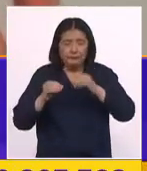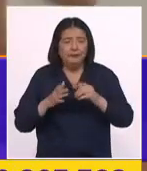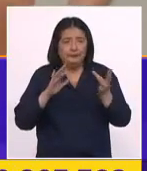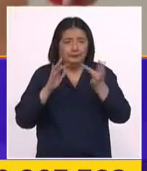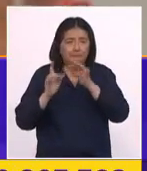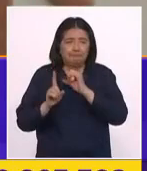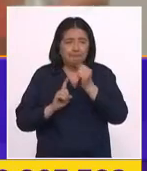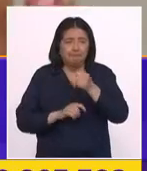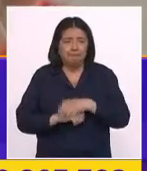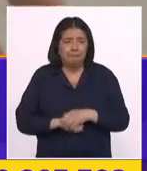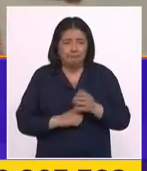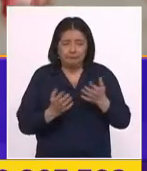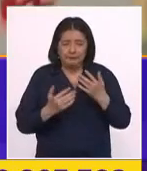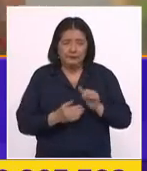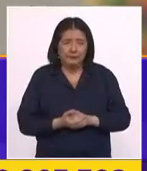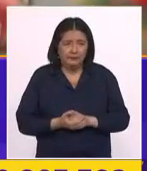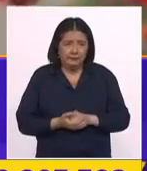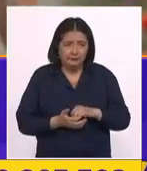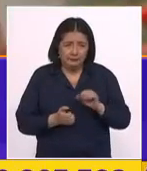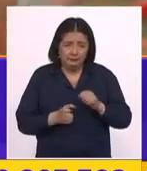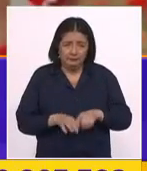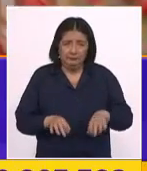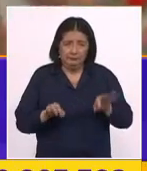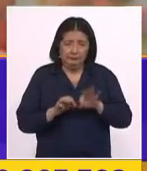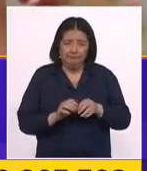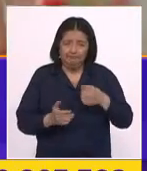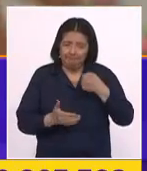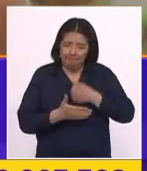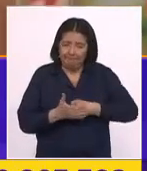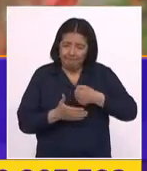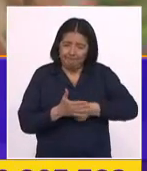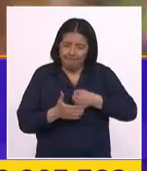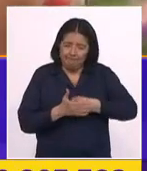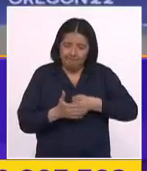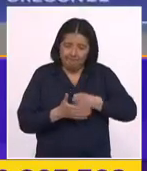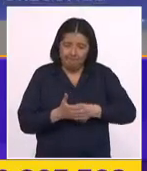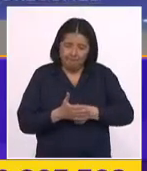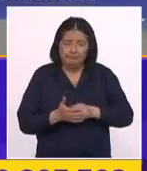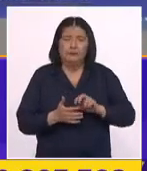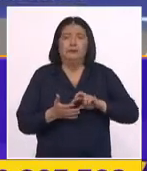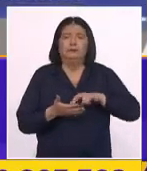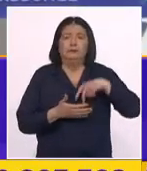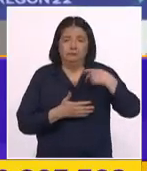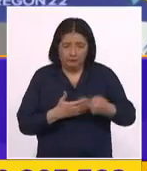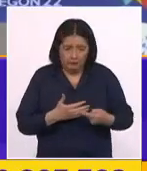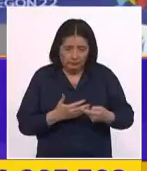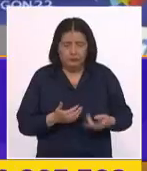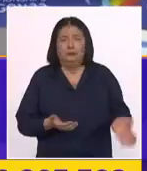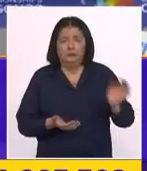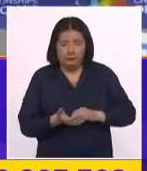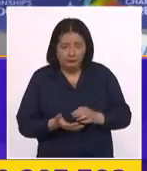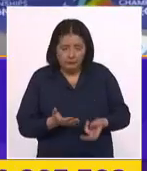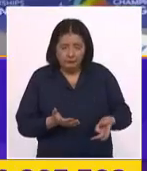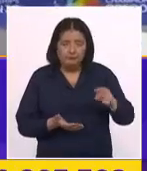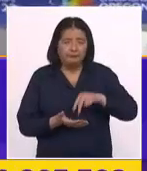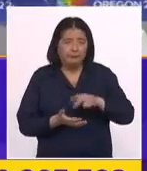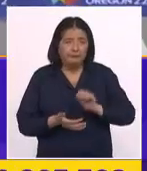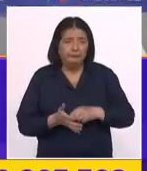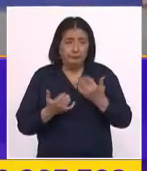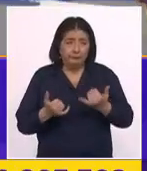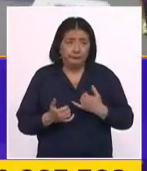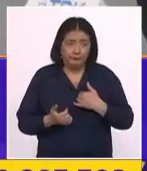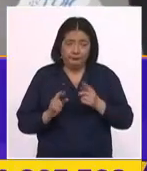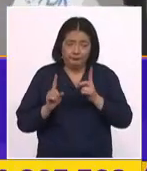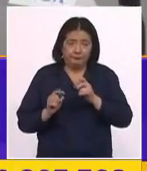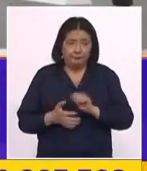redes sociales, hablas de lo importante que es la perseverancia, de caerse pero siempre levantarse. Y yo te pregunto hoy, porque la